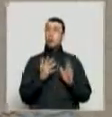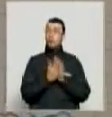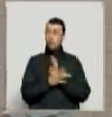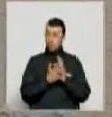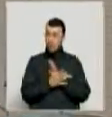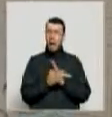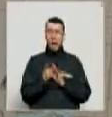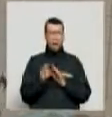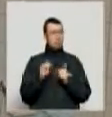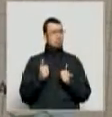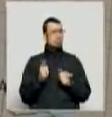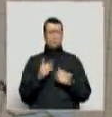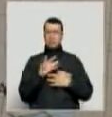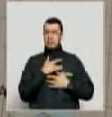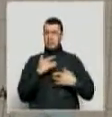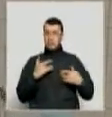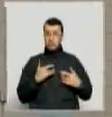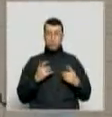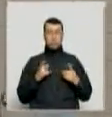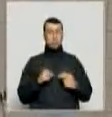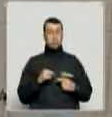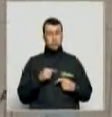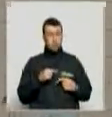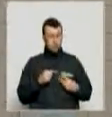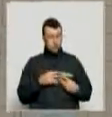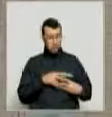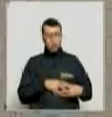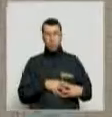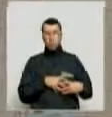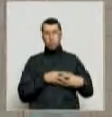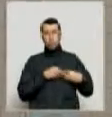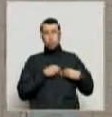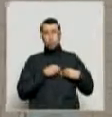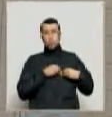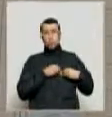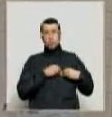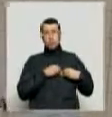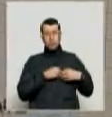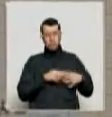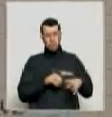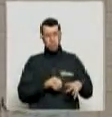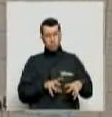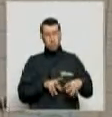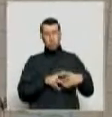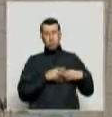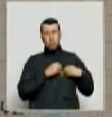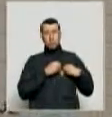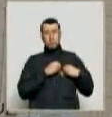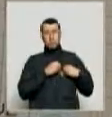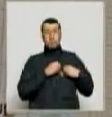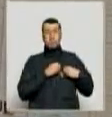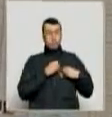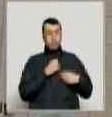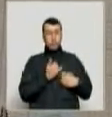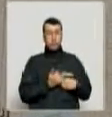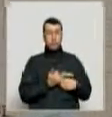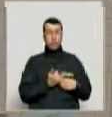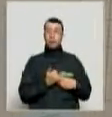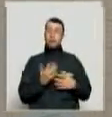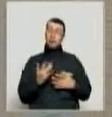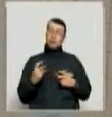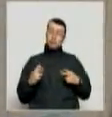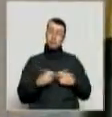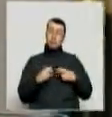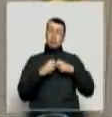también está sano, y luego de que el ventrículo se contrae, nuevamente el corazón entra en un proceso de repolarización, esperando el próximo impulso para